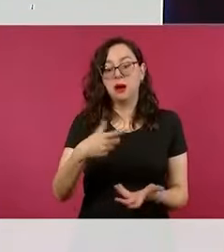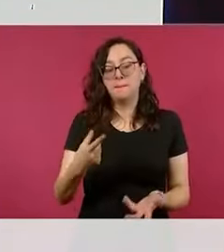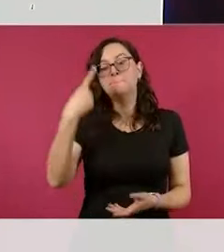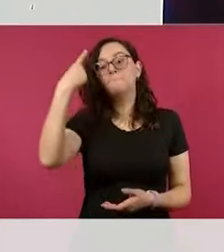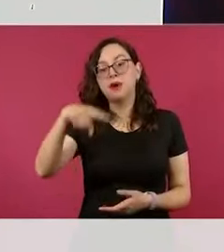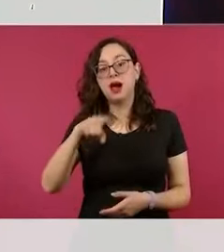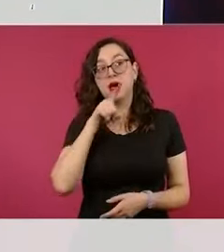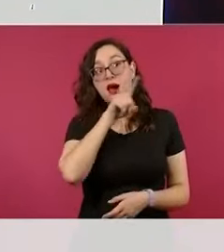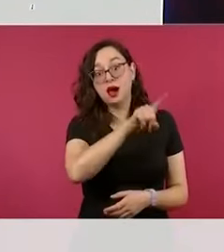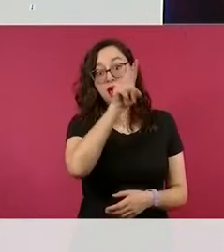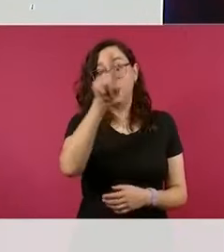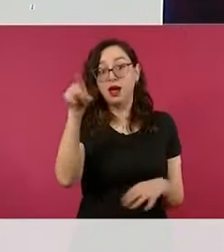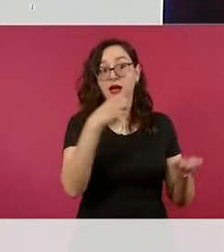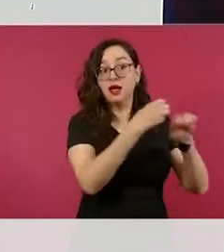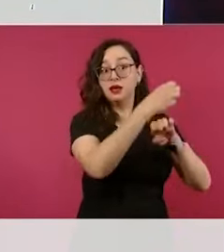Gracias,